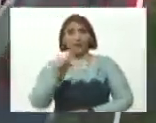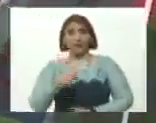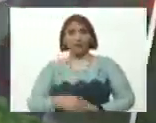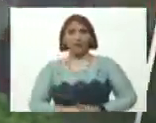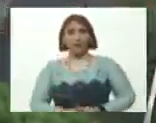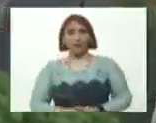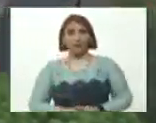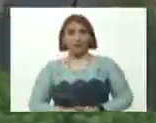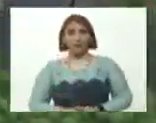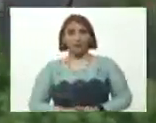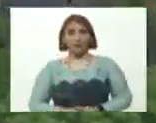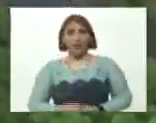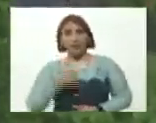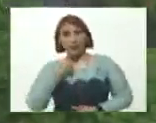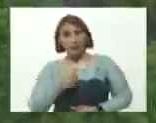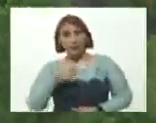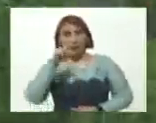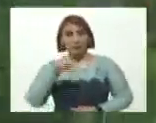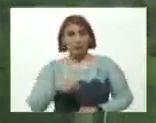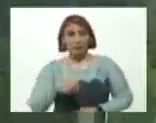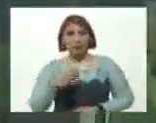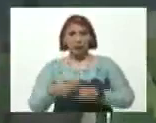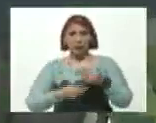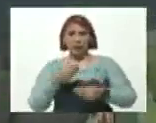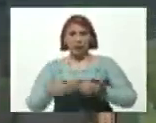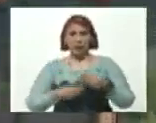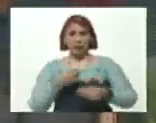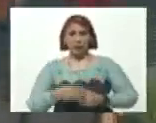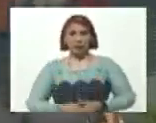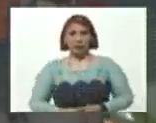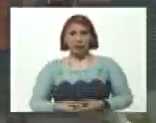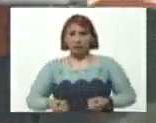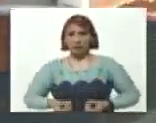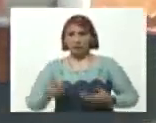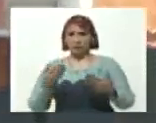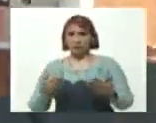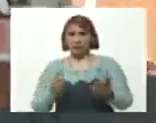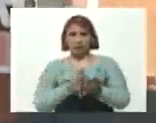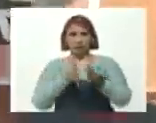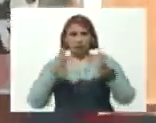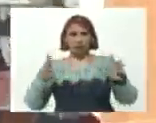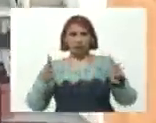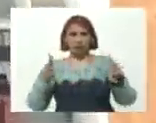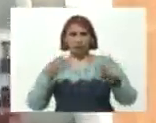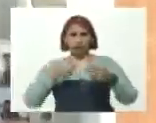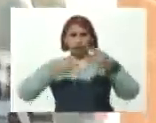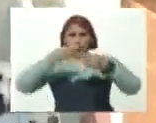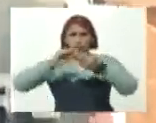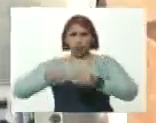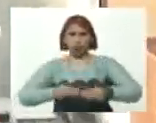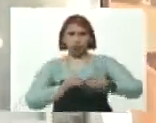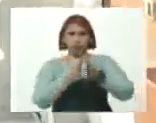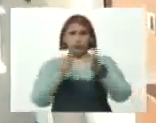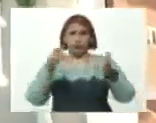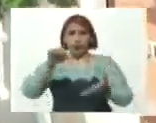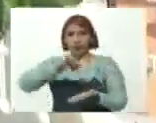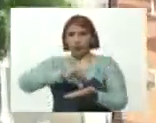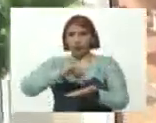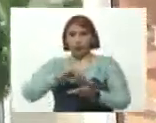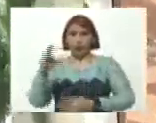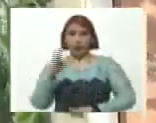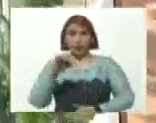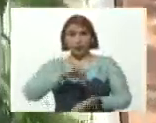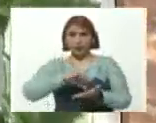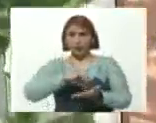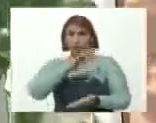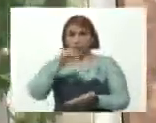de la FIFA, ha dicho además que se dará este gran estadio de fútbol para la Gran Caracas como centro nacional